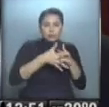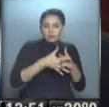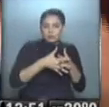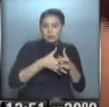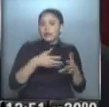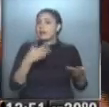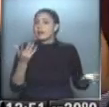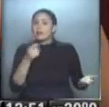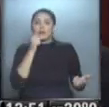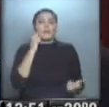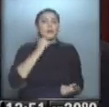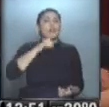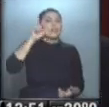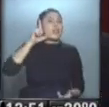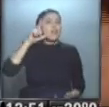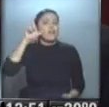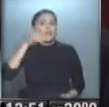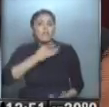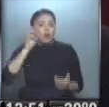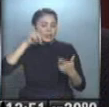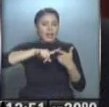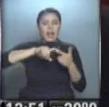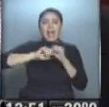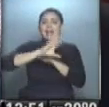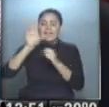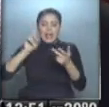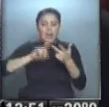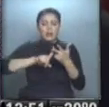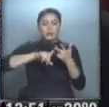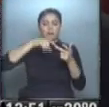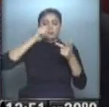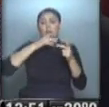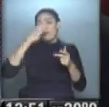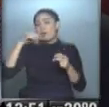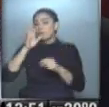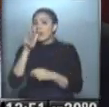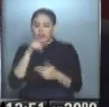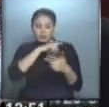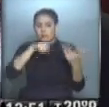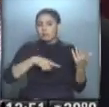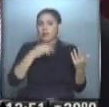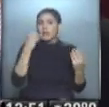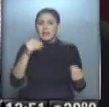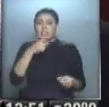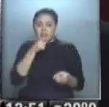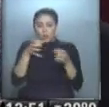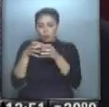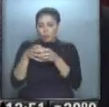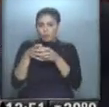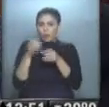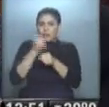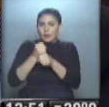actores fueran Telefónica, Telecom, Claro y eventualmente el Grupo Clarín, ¿qué quedaría para las cooperativas? ¿Qué quedaría para los